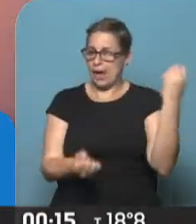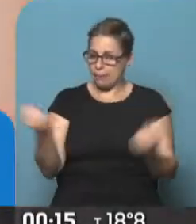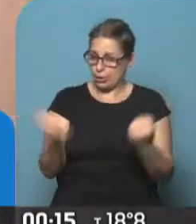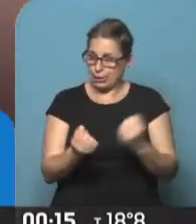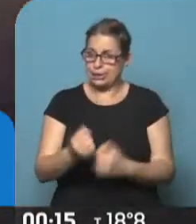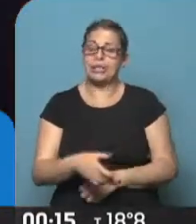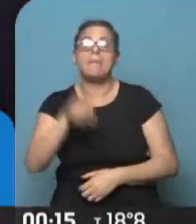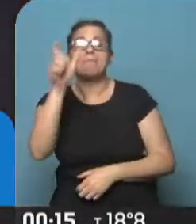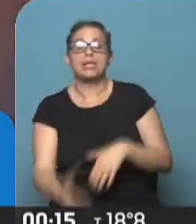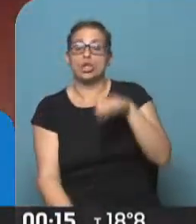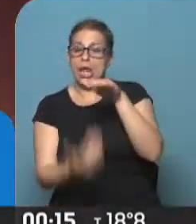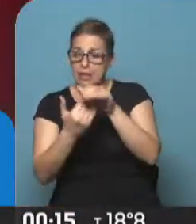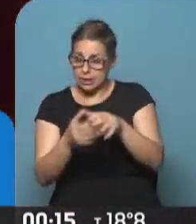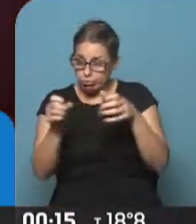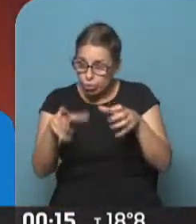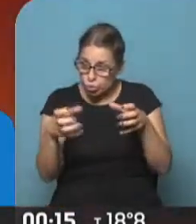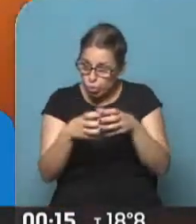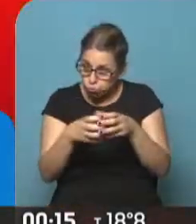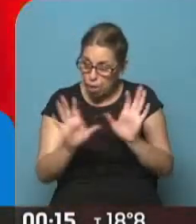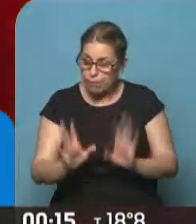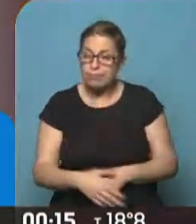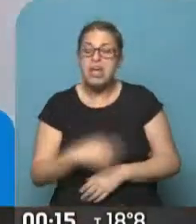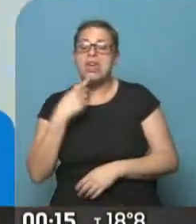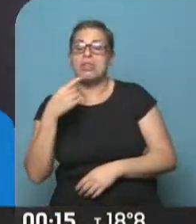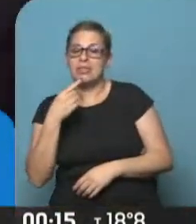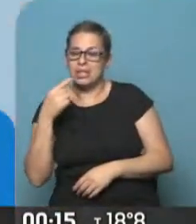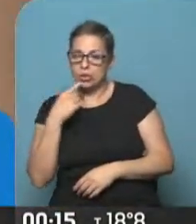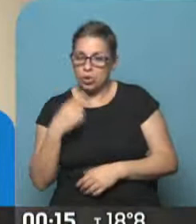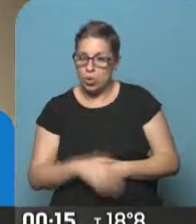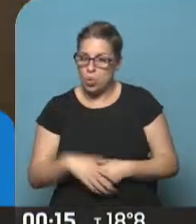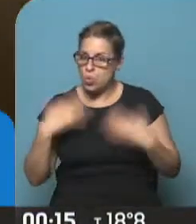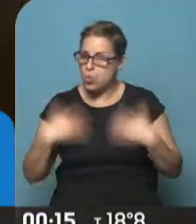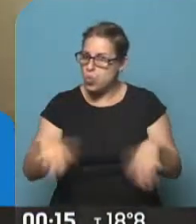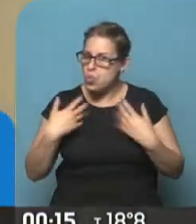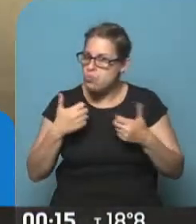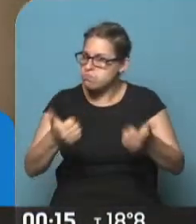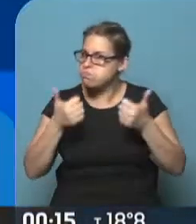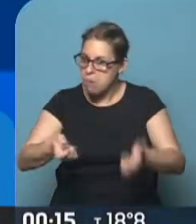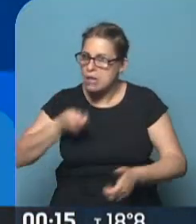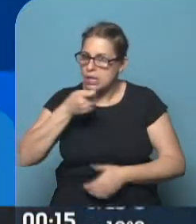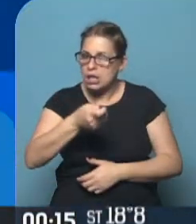El líder de ese grupo, Abdelmalek Al-Houthi, calificó de extraordinario el asesinato de Saleh.